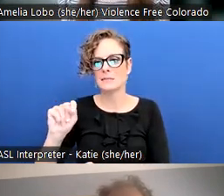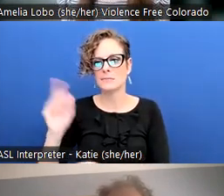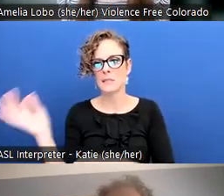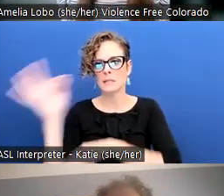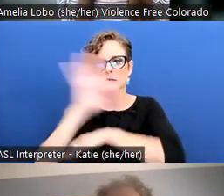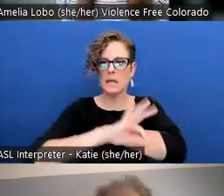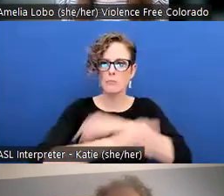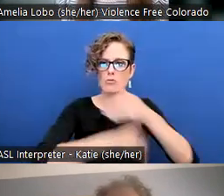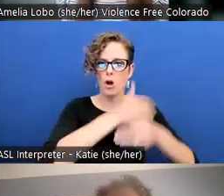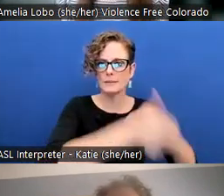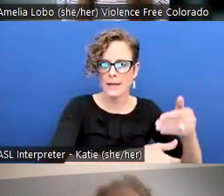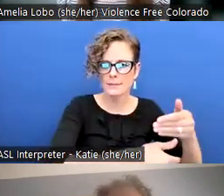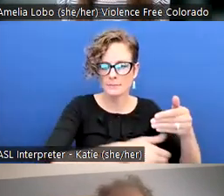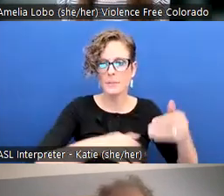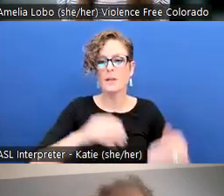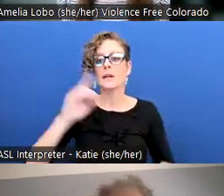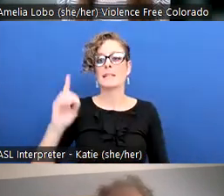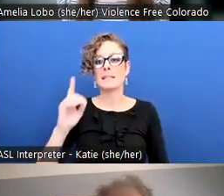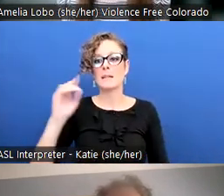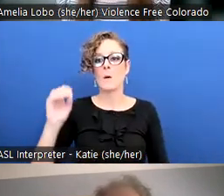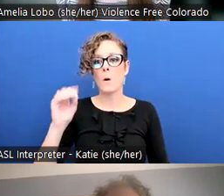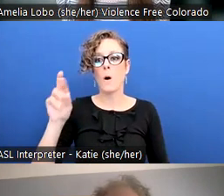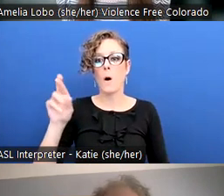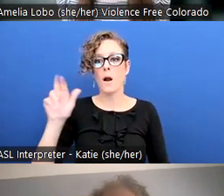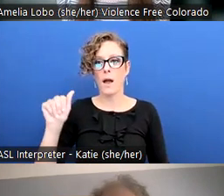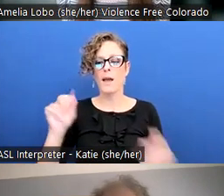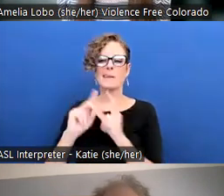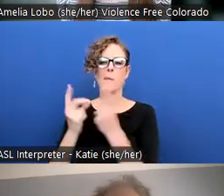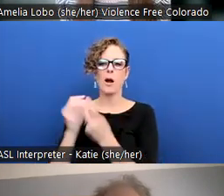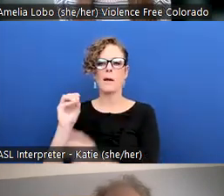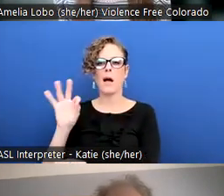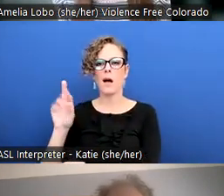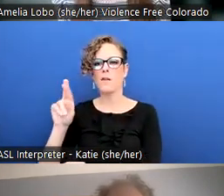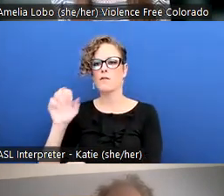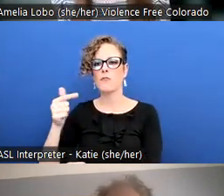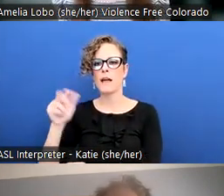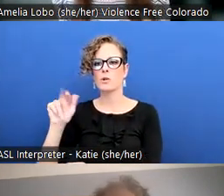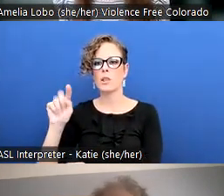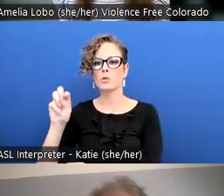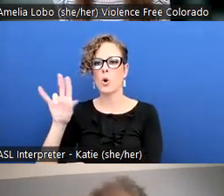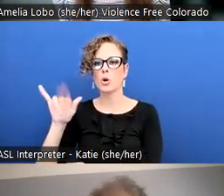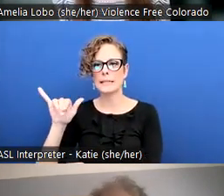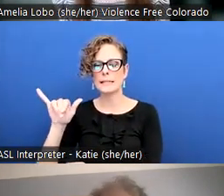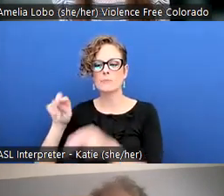cada cuantos años la organización o la mesa o la comisión